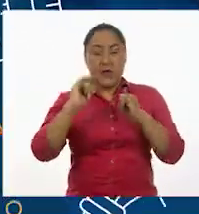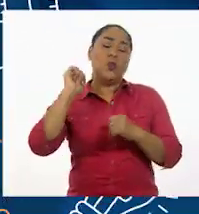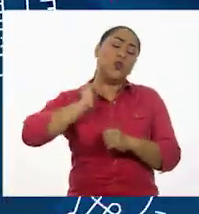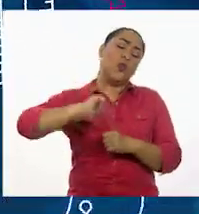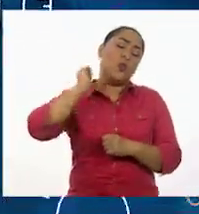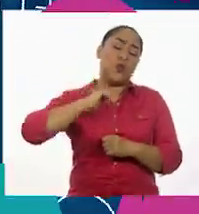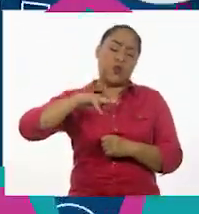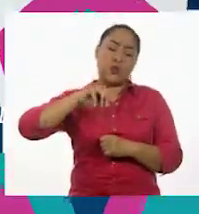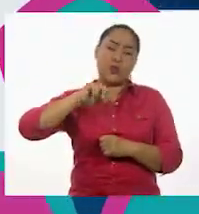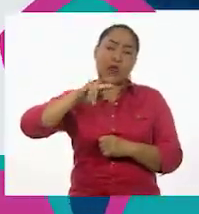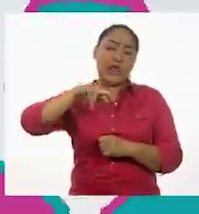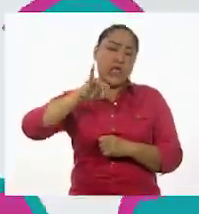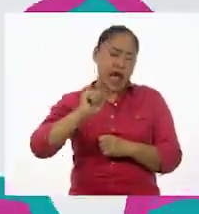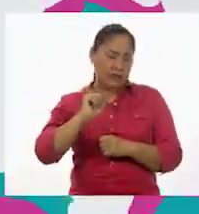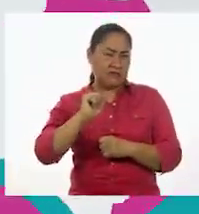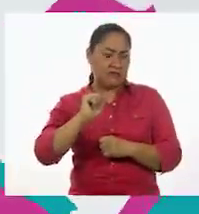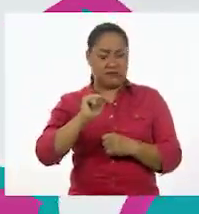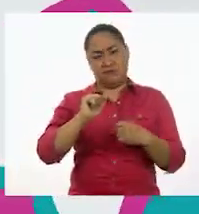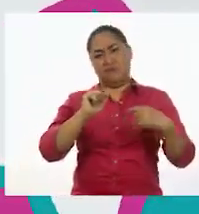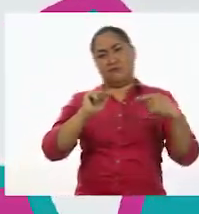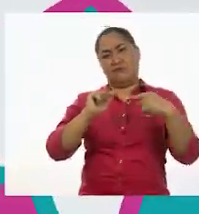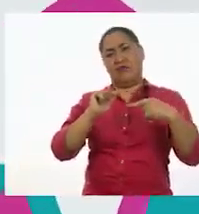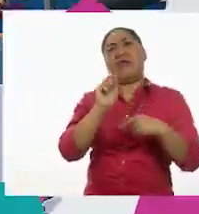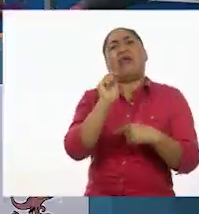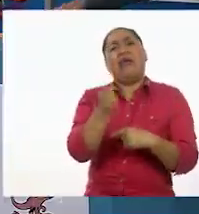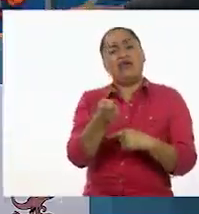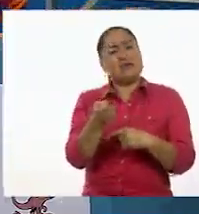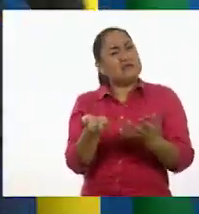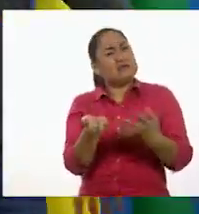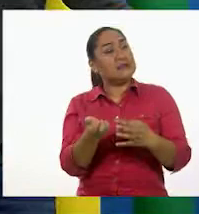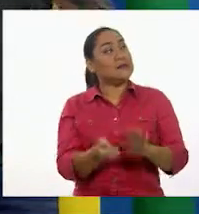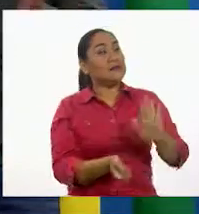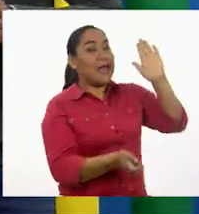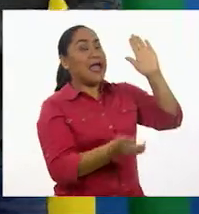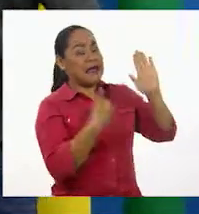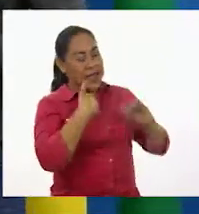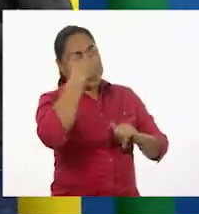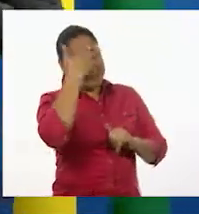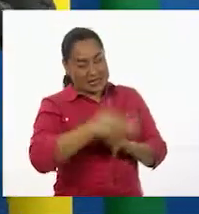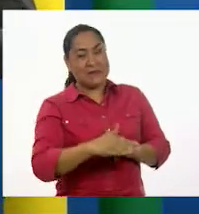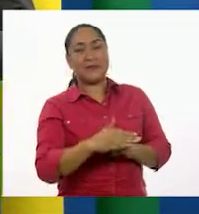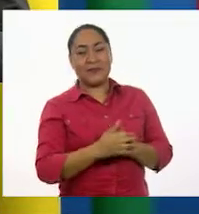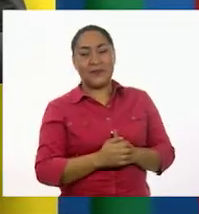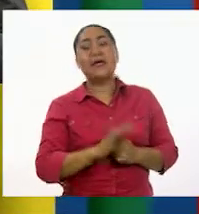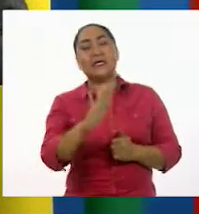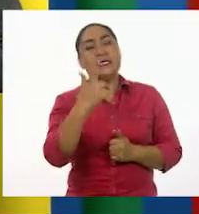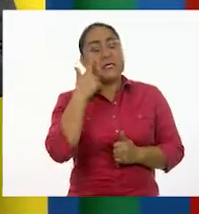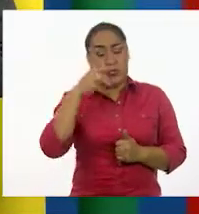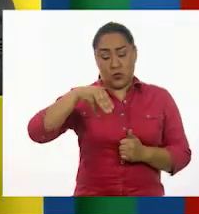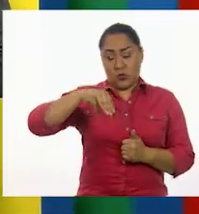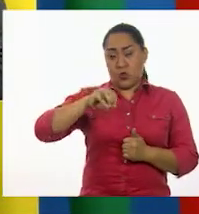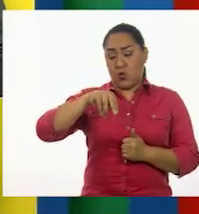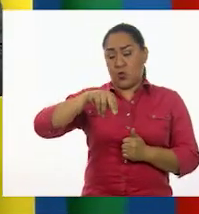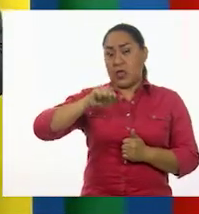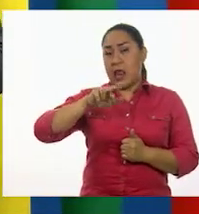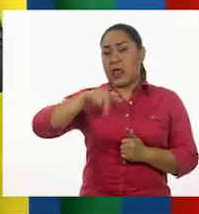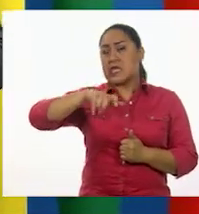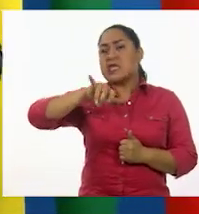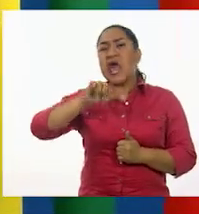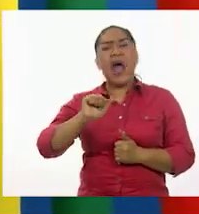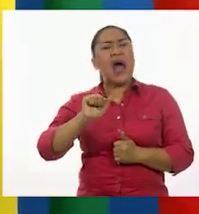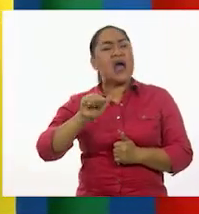Pero, ¿qué es una monarquía? Ah, esa yo me la sé. Bueno, una monarquía,